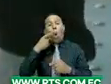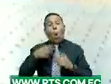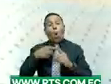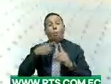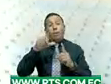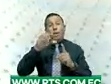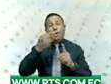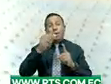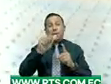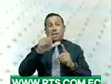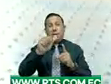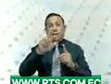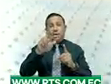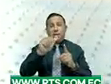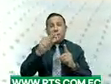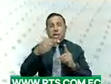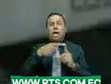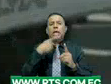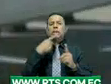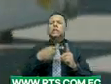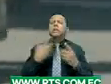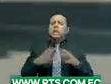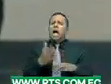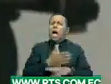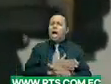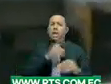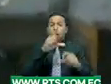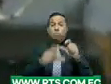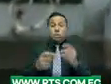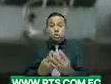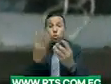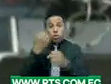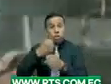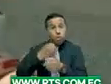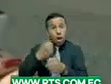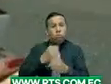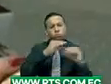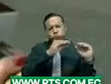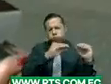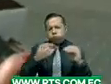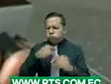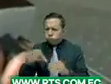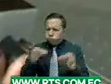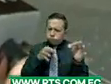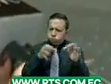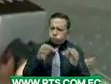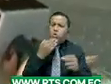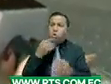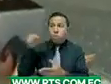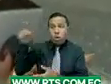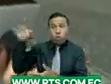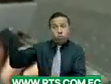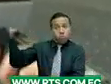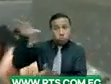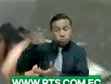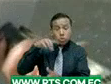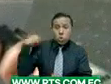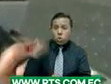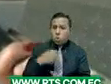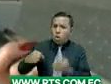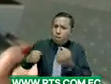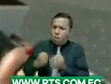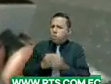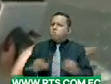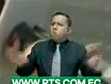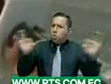Keyport, afirma que todo el personal está capacitado para esta llegada histórica. Así que pues estamos ya a la espera de que nos lleguen las